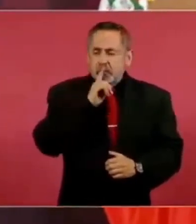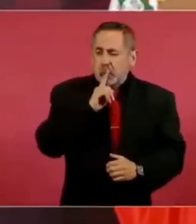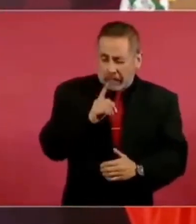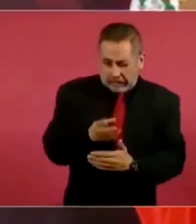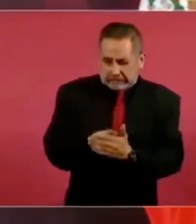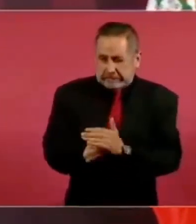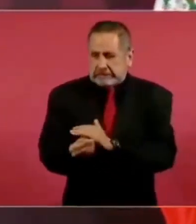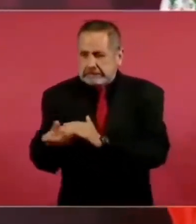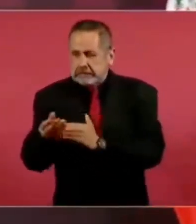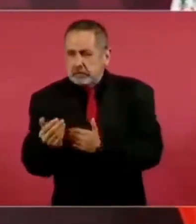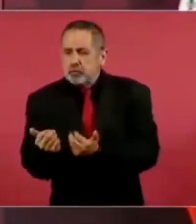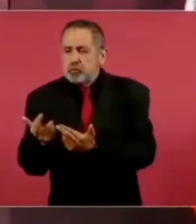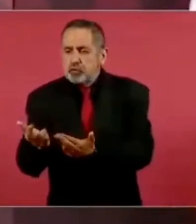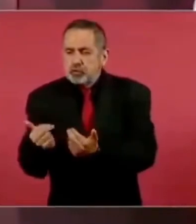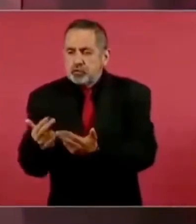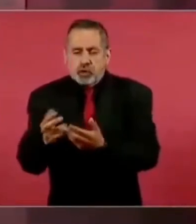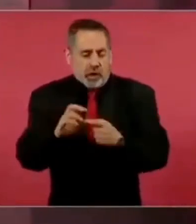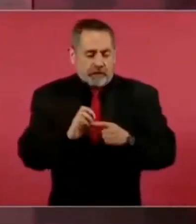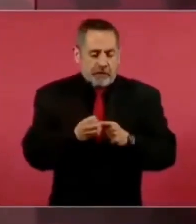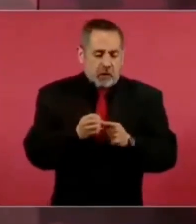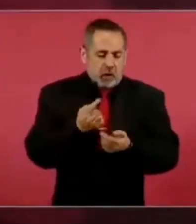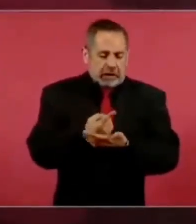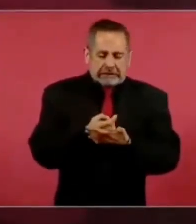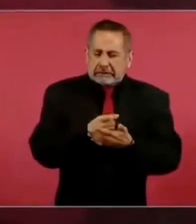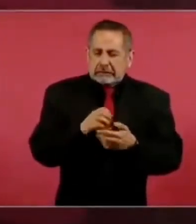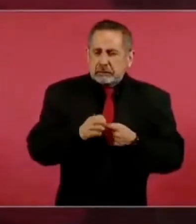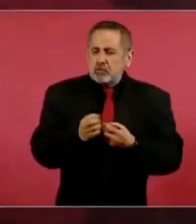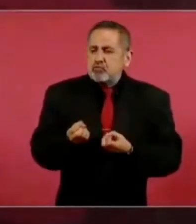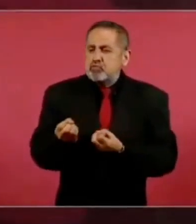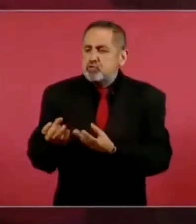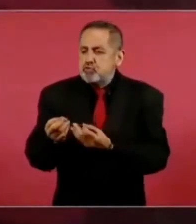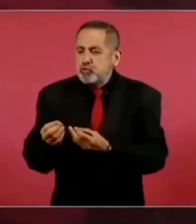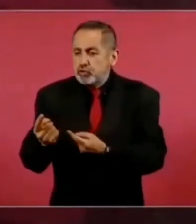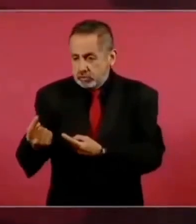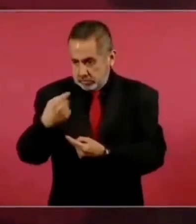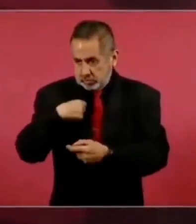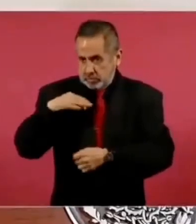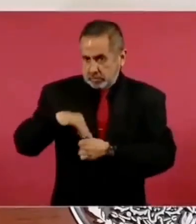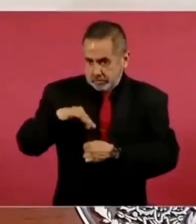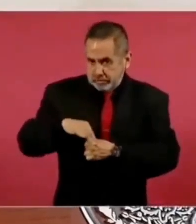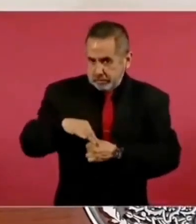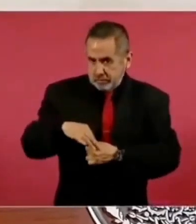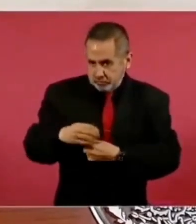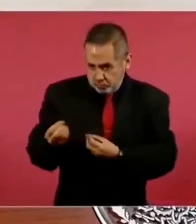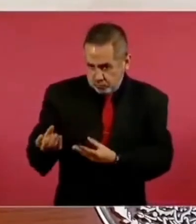despensas frijol con gorgojo a cambio de los